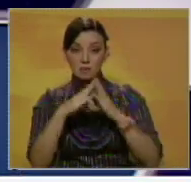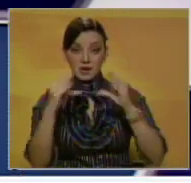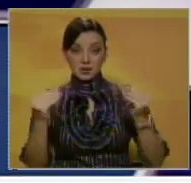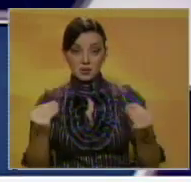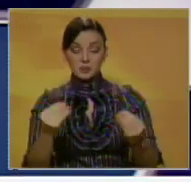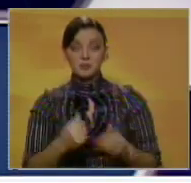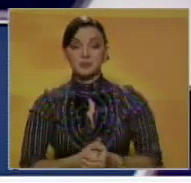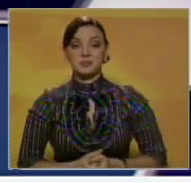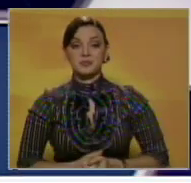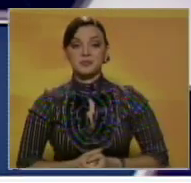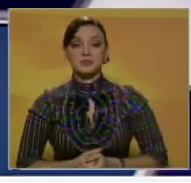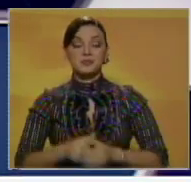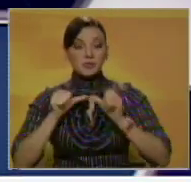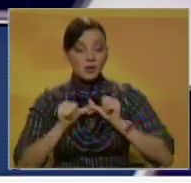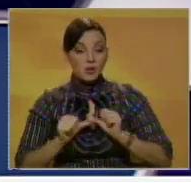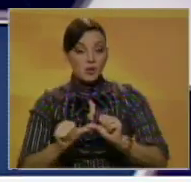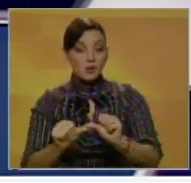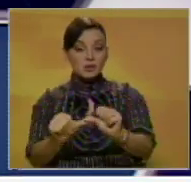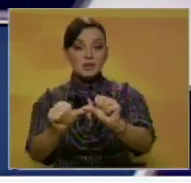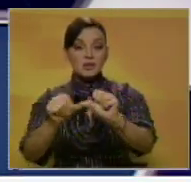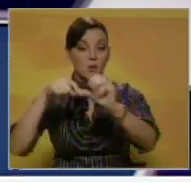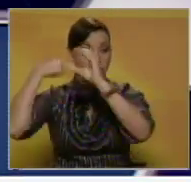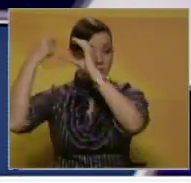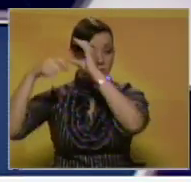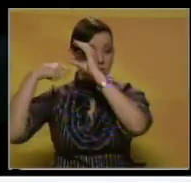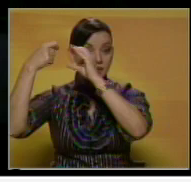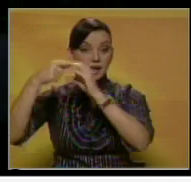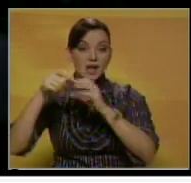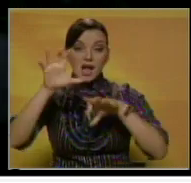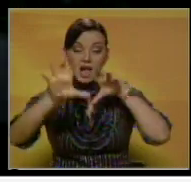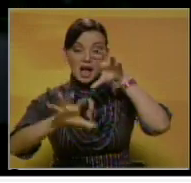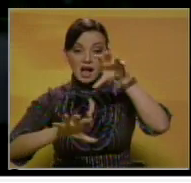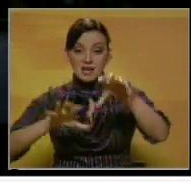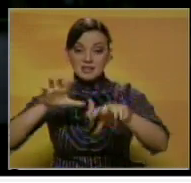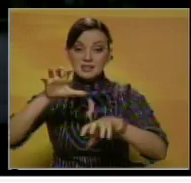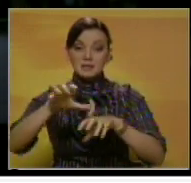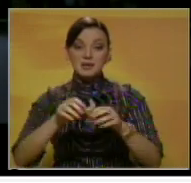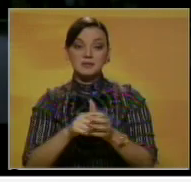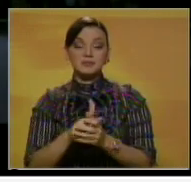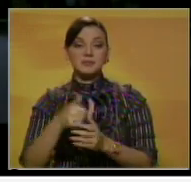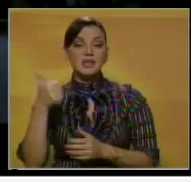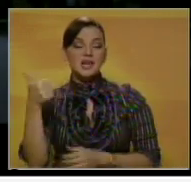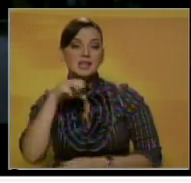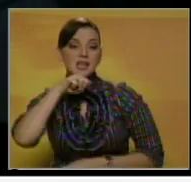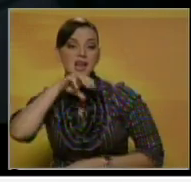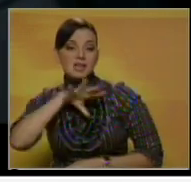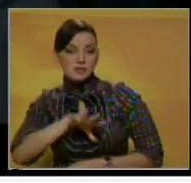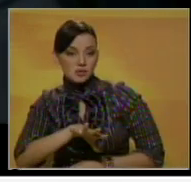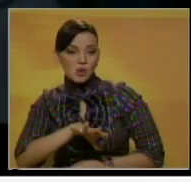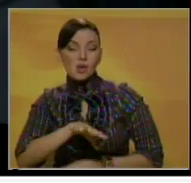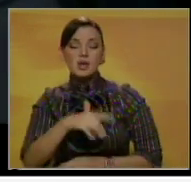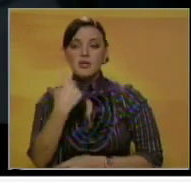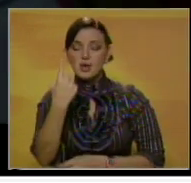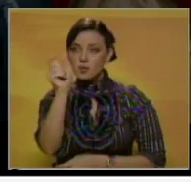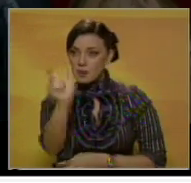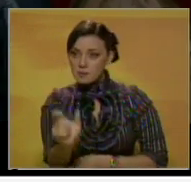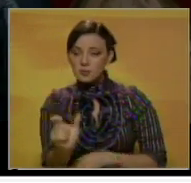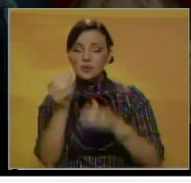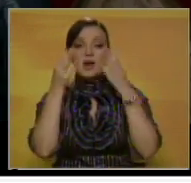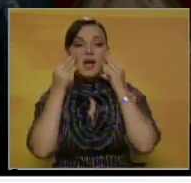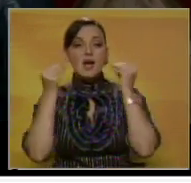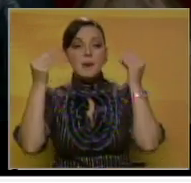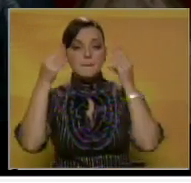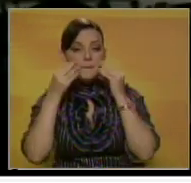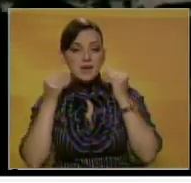el estreno del tráiler de Animales Fantásticos y Dónde Encontrarlos. Esta es la historia de un especialista en bestias mágicas que extenderá el universo de Harry